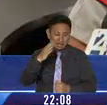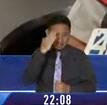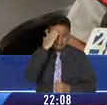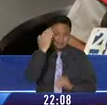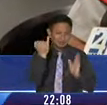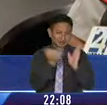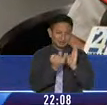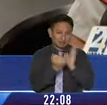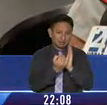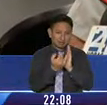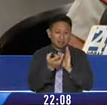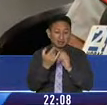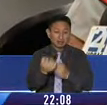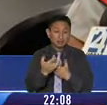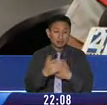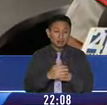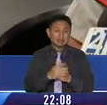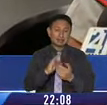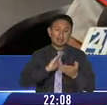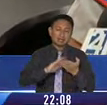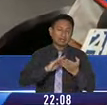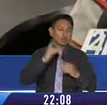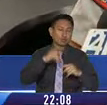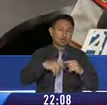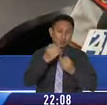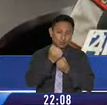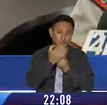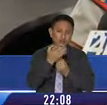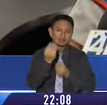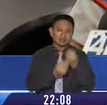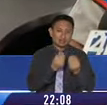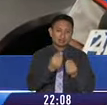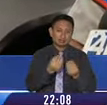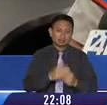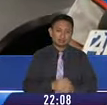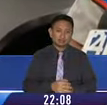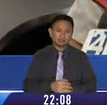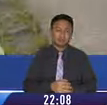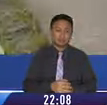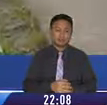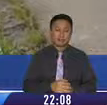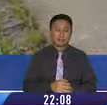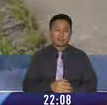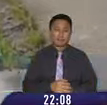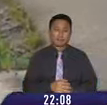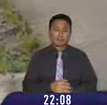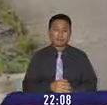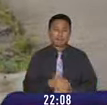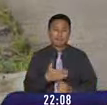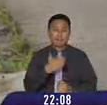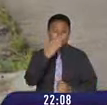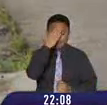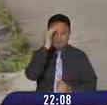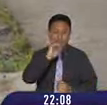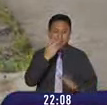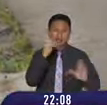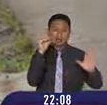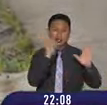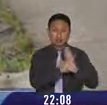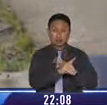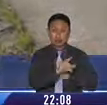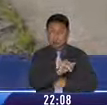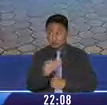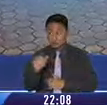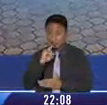la reserva de la información no podría yo manifestarles a ustedes a qué organización pertenecen. También sabe que las denuncias no reflejan la